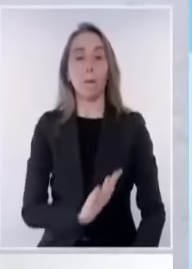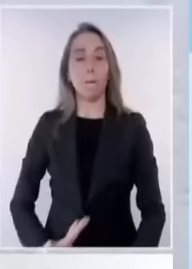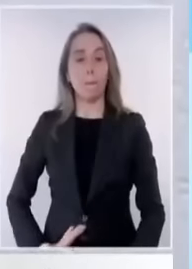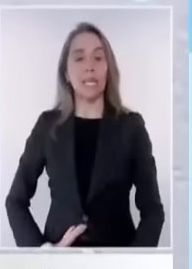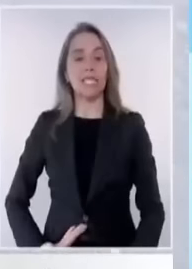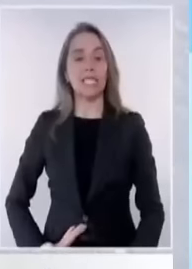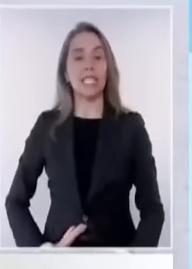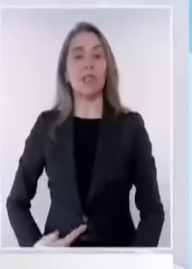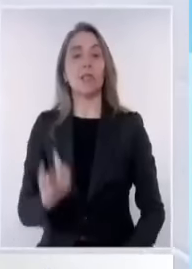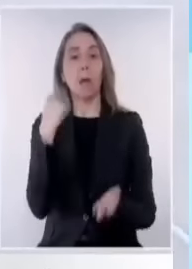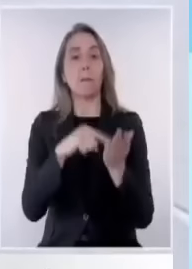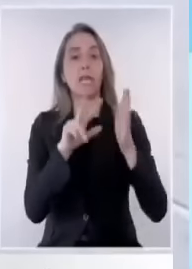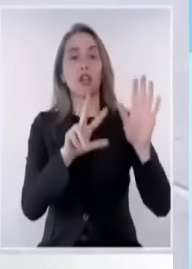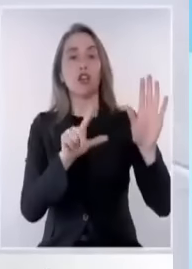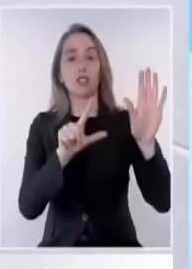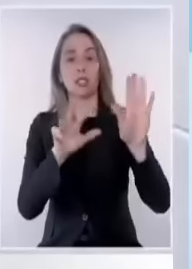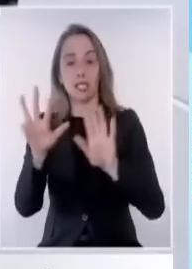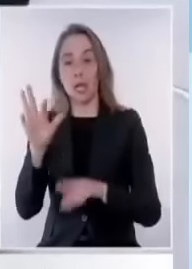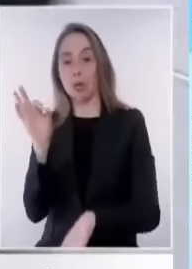presidente en